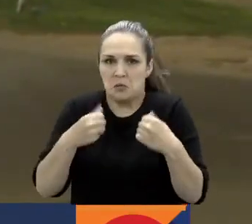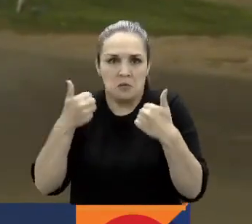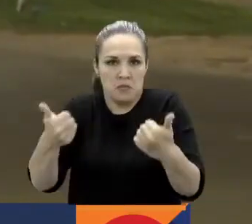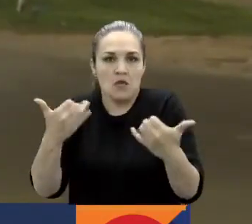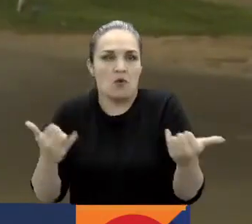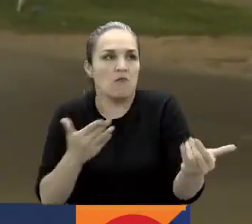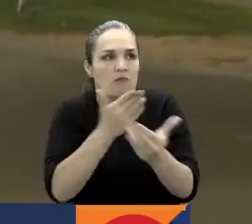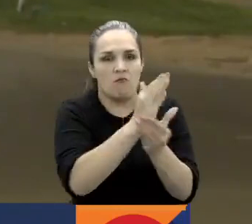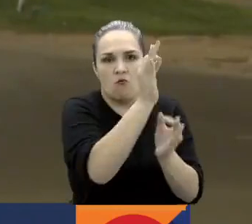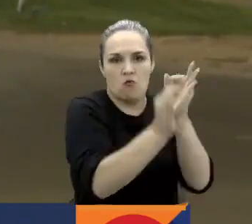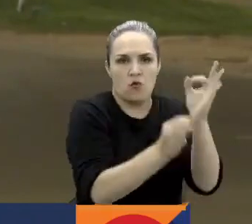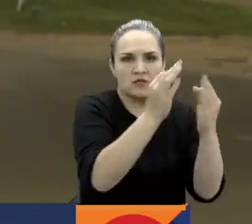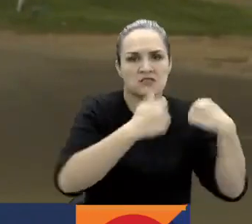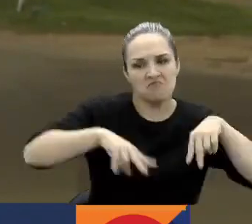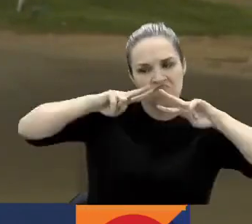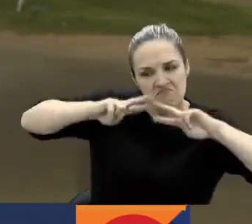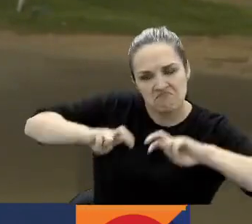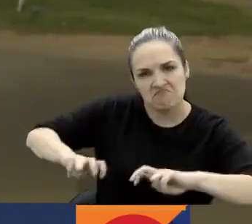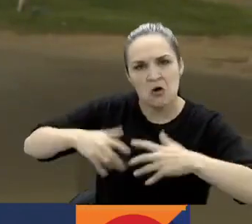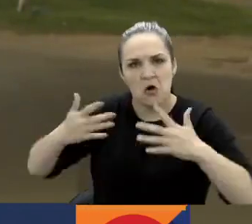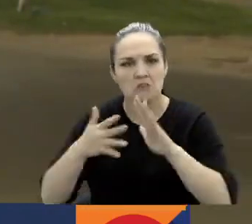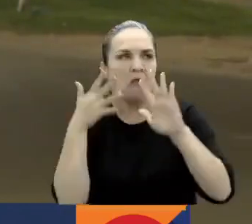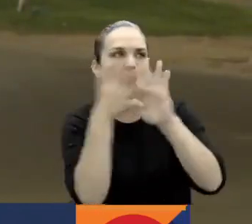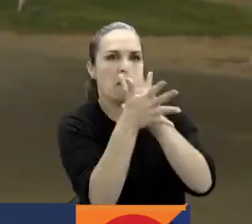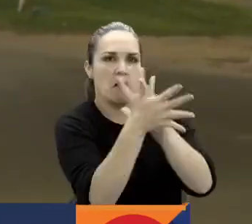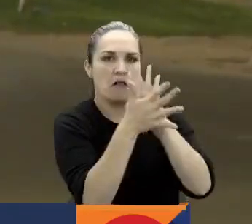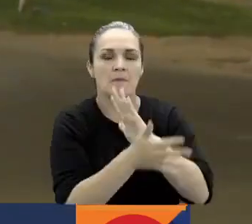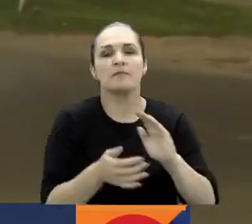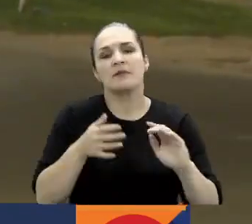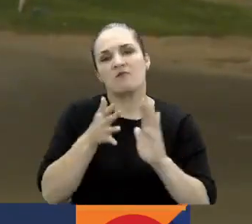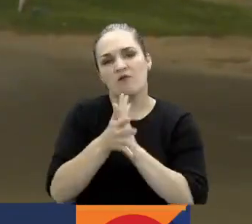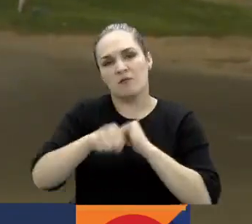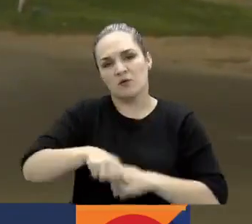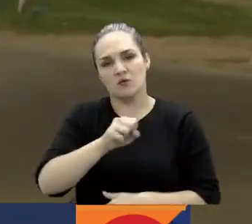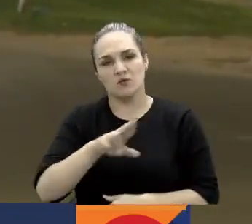es todo desde el sur de la capital colombiana. Edwin Suárez, RTVC Noticias, conectados 24/7.